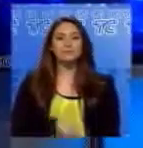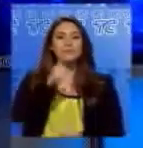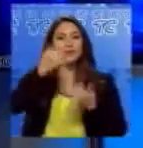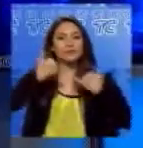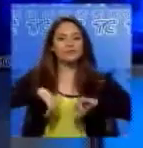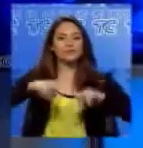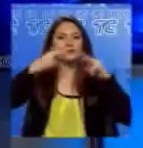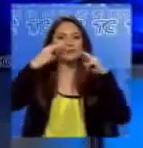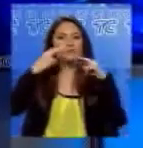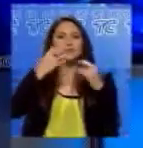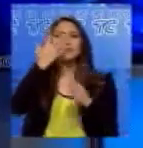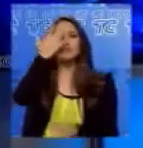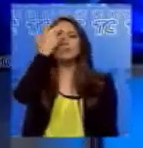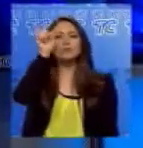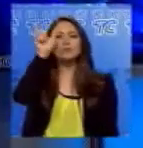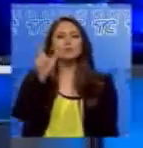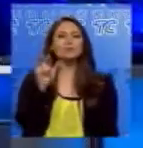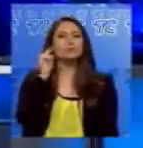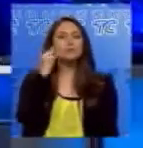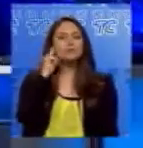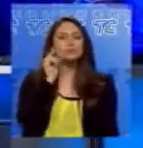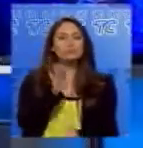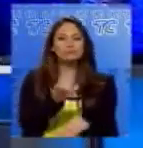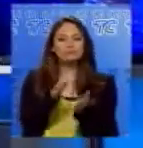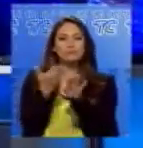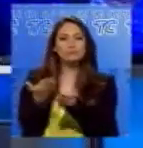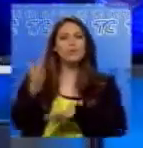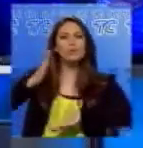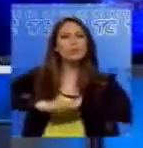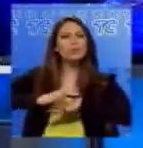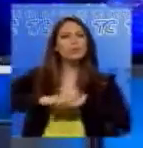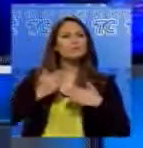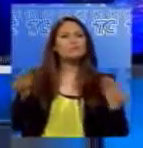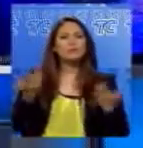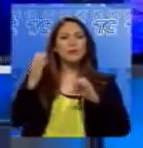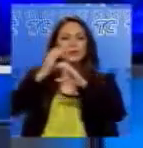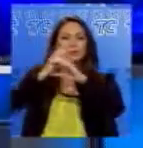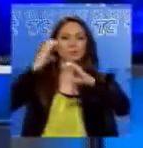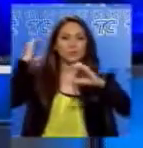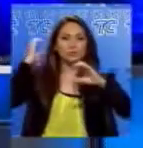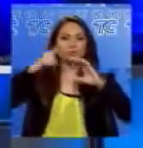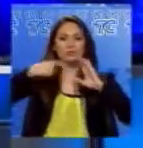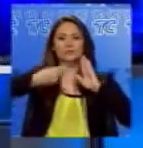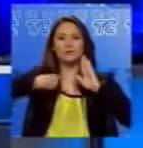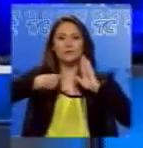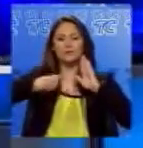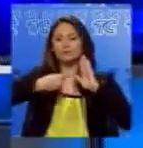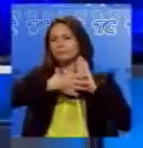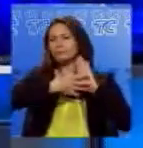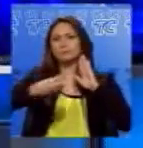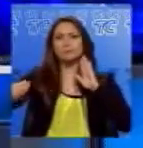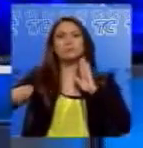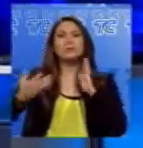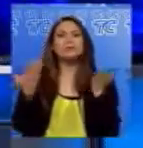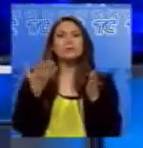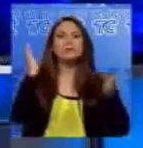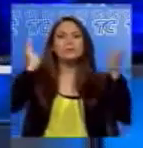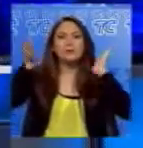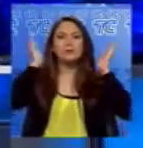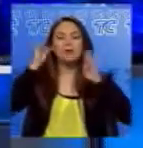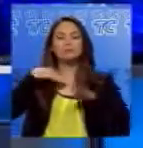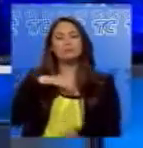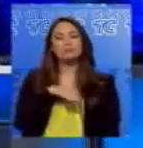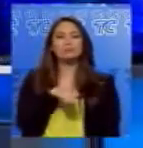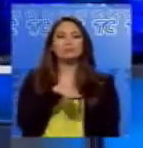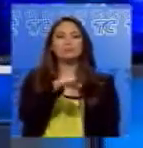investiga la muerte de un niño quien fue impactado por la llanta que se desprendió de un bus que circulaba por la ciudad de Babahoyo